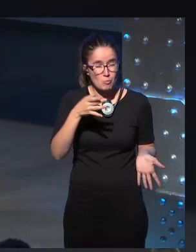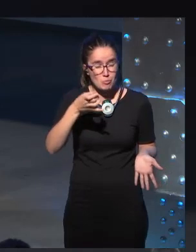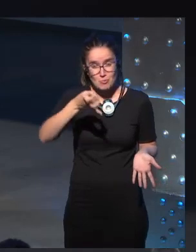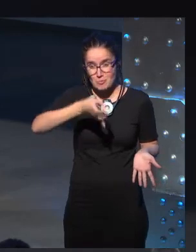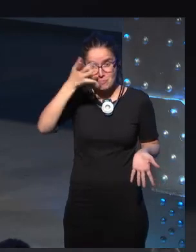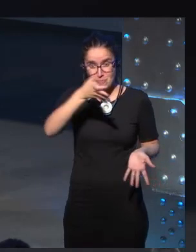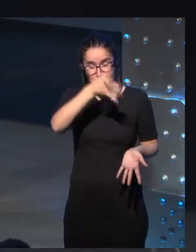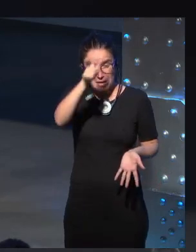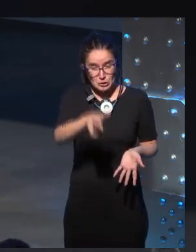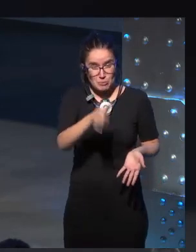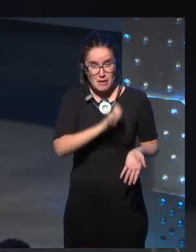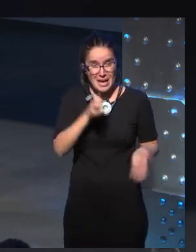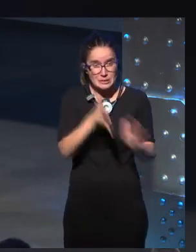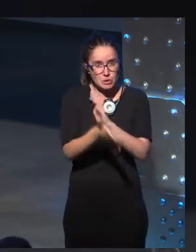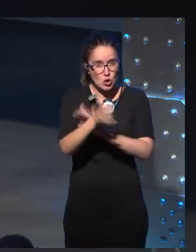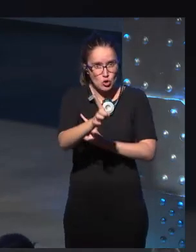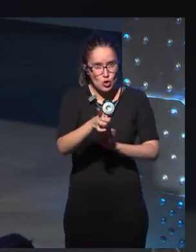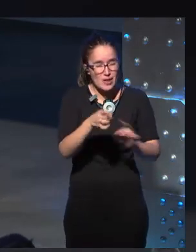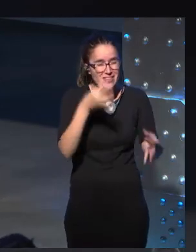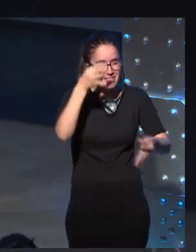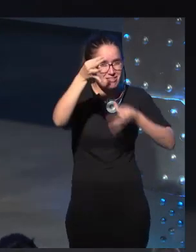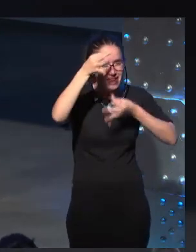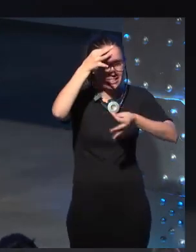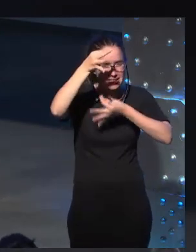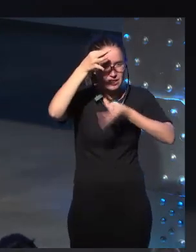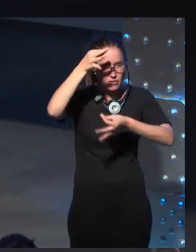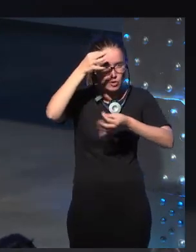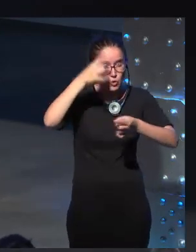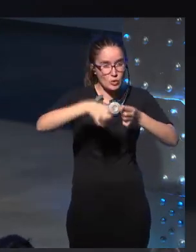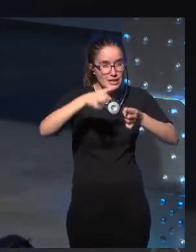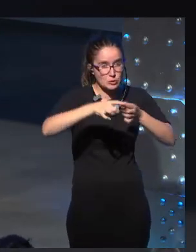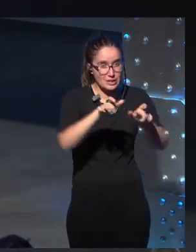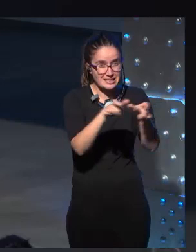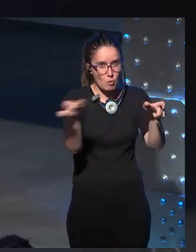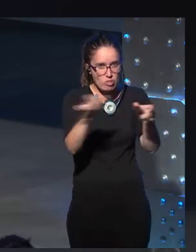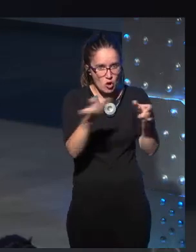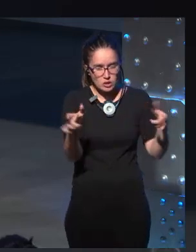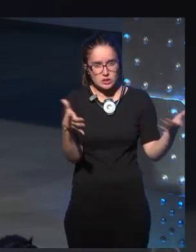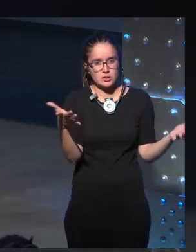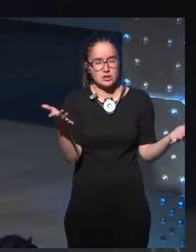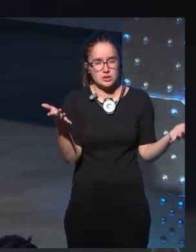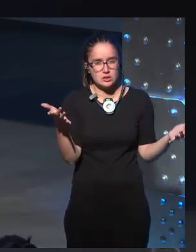que básicamente explicó, bueno, no explicó, sino que describió con unas cuantas ecuaciones